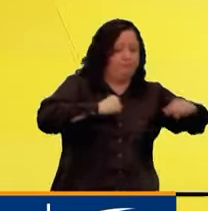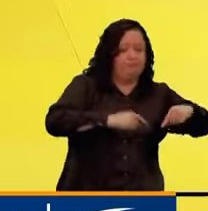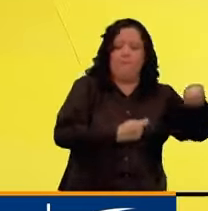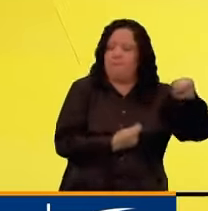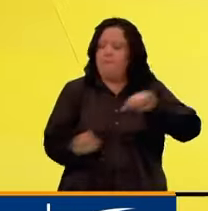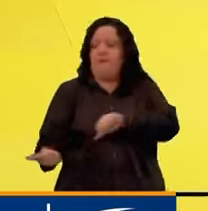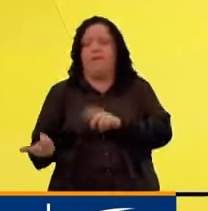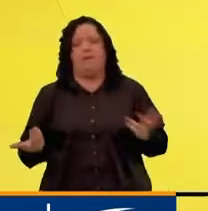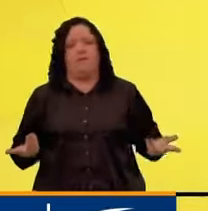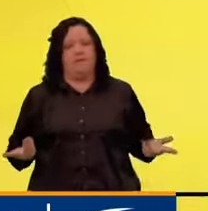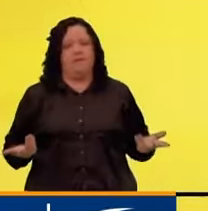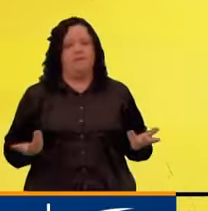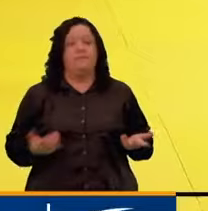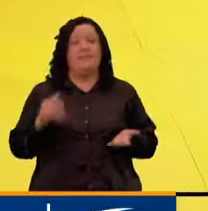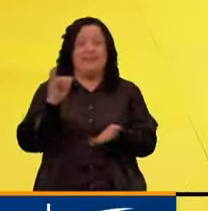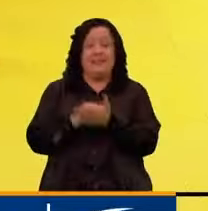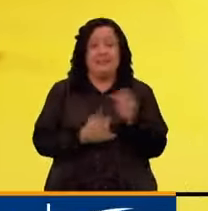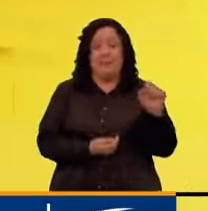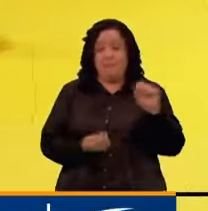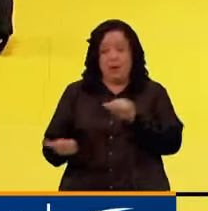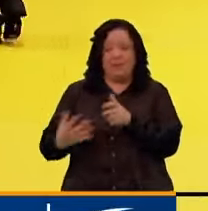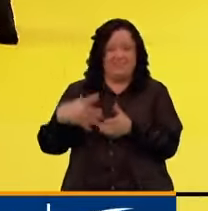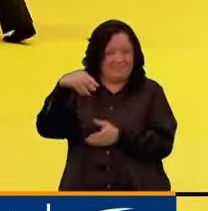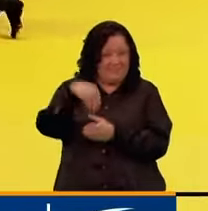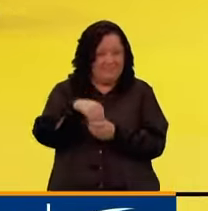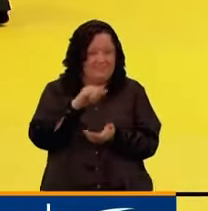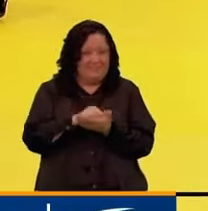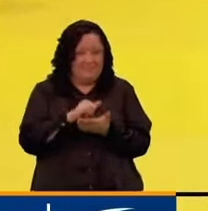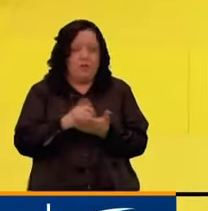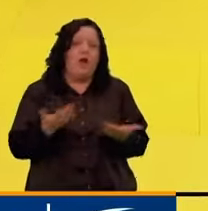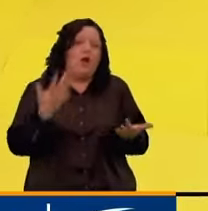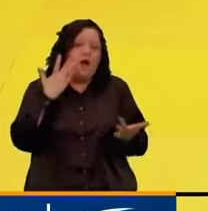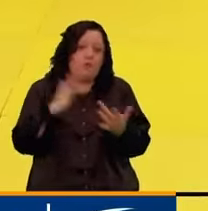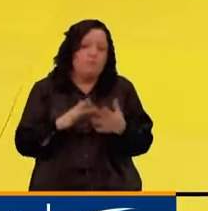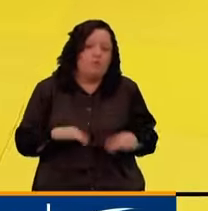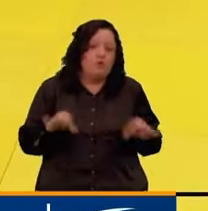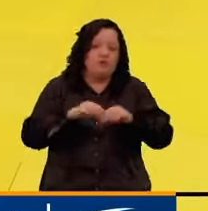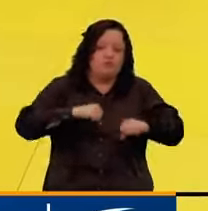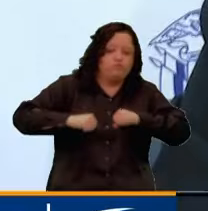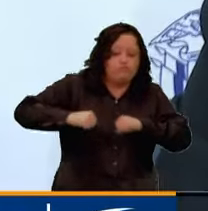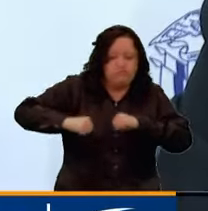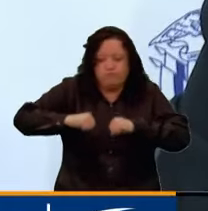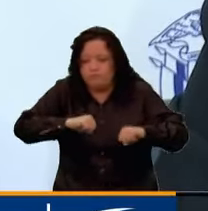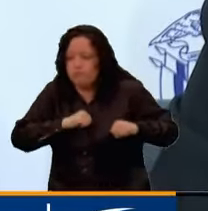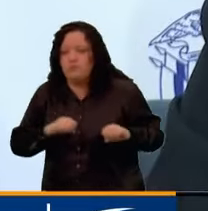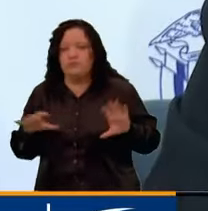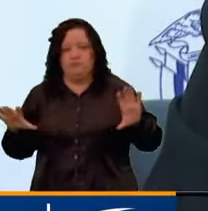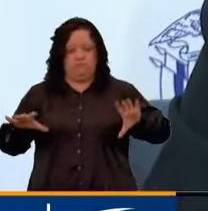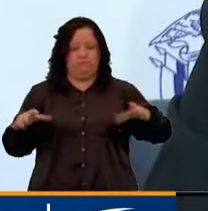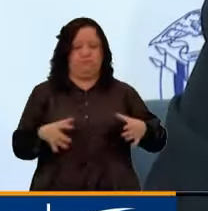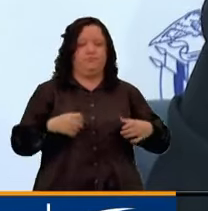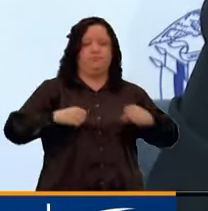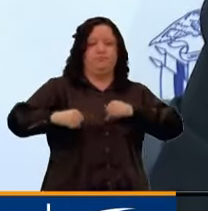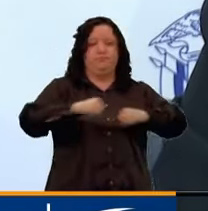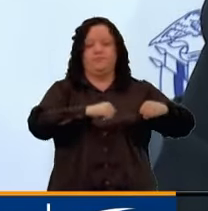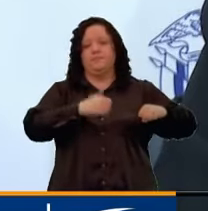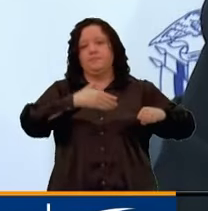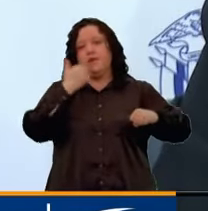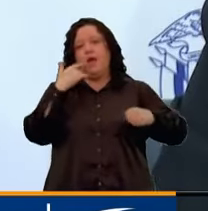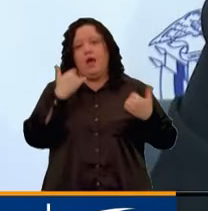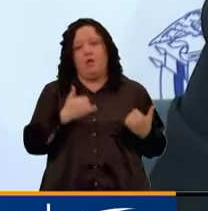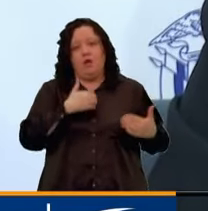suceder. Para que eso suceda adentro, pues necesitamos la mejor operatividad posible en el equipo y en este momento la